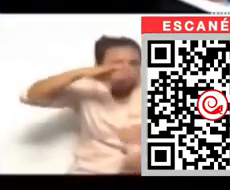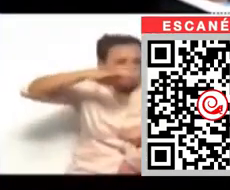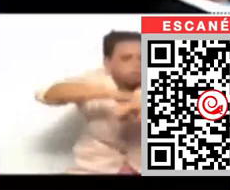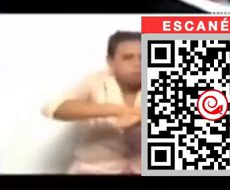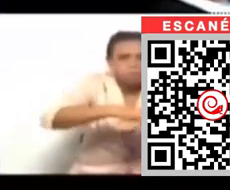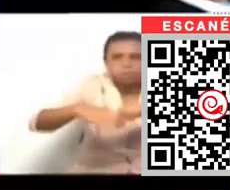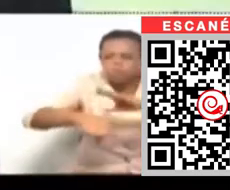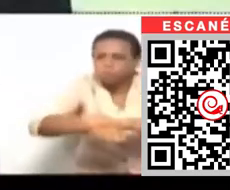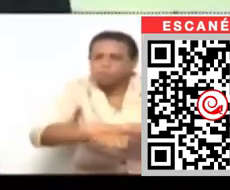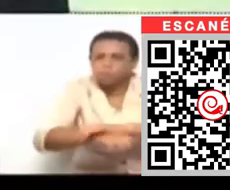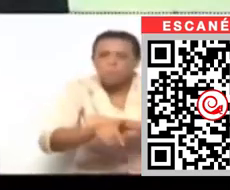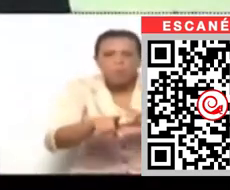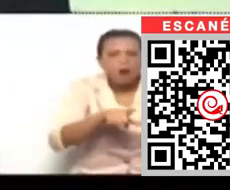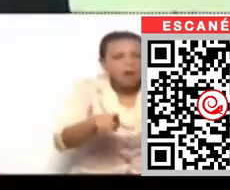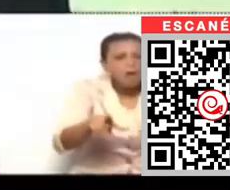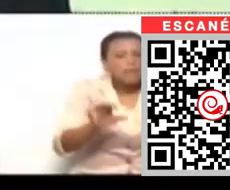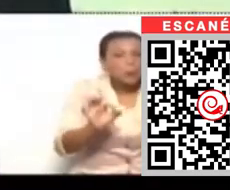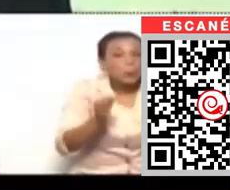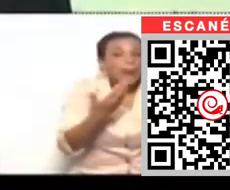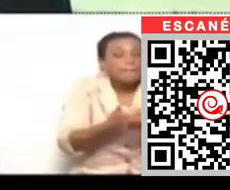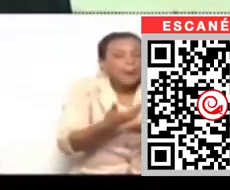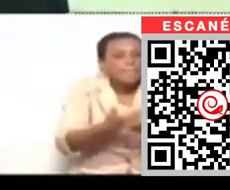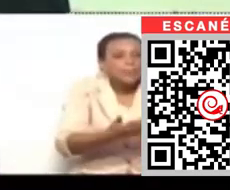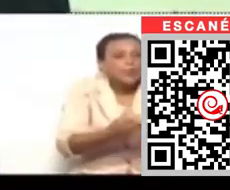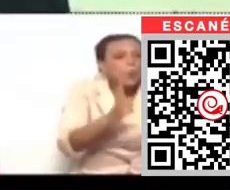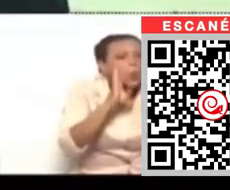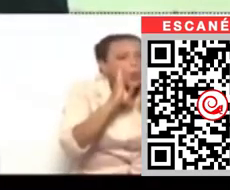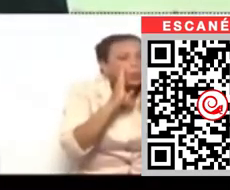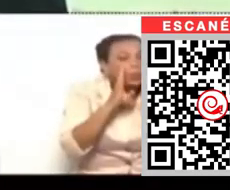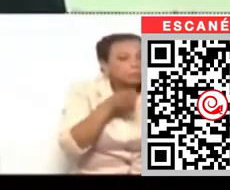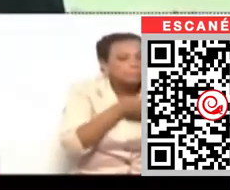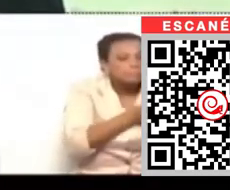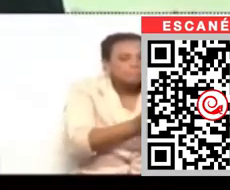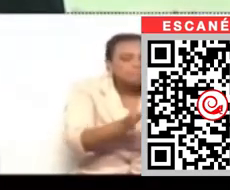sido una evidencia el